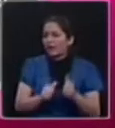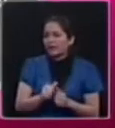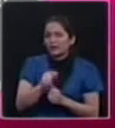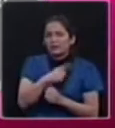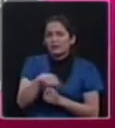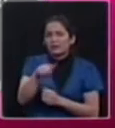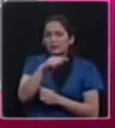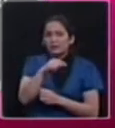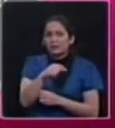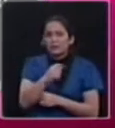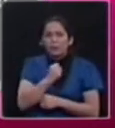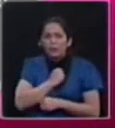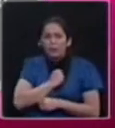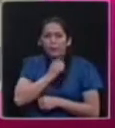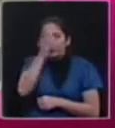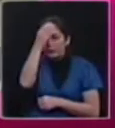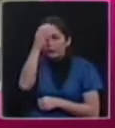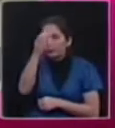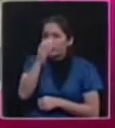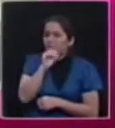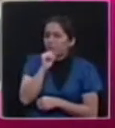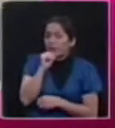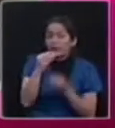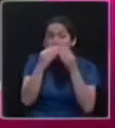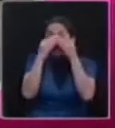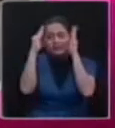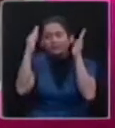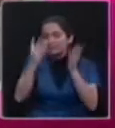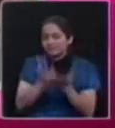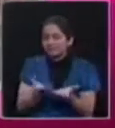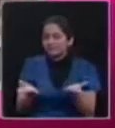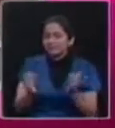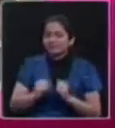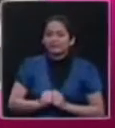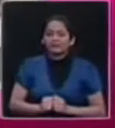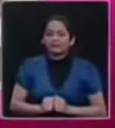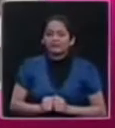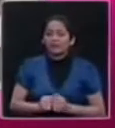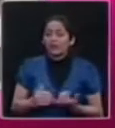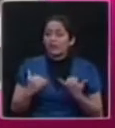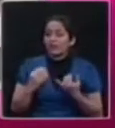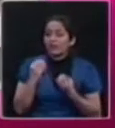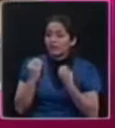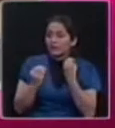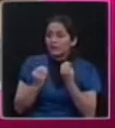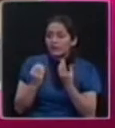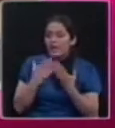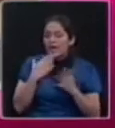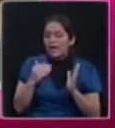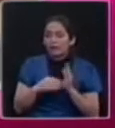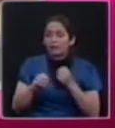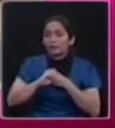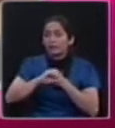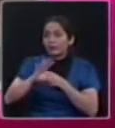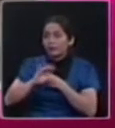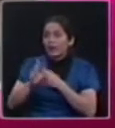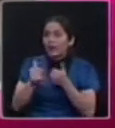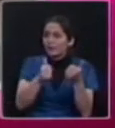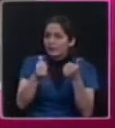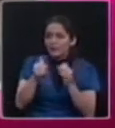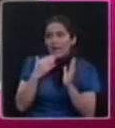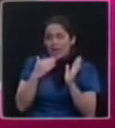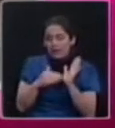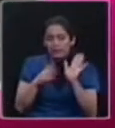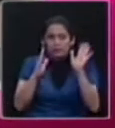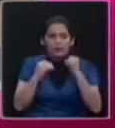recibimos en términos de producción artística es lo que se produce a nivel comercial. Pongamos, por ejemplo, el cine.